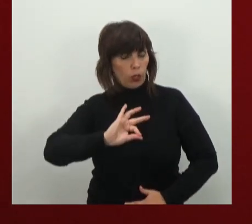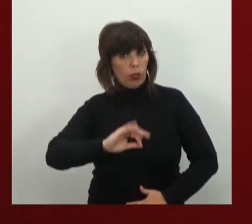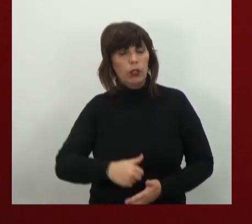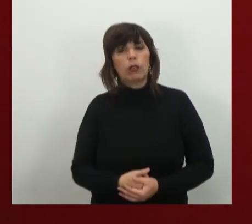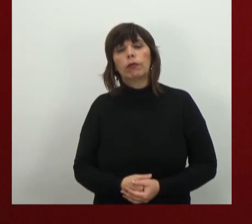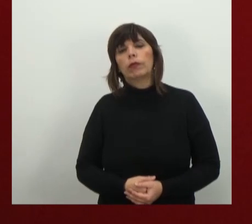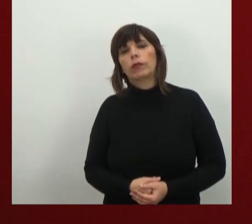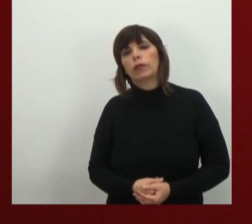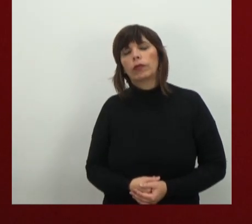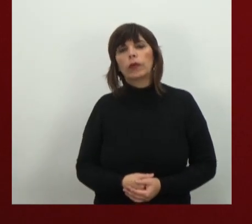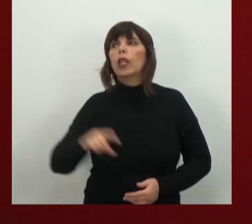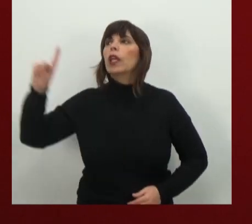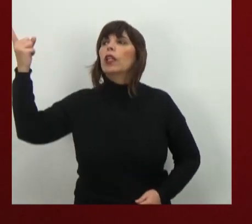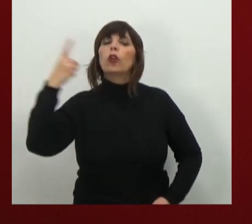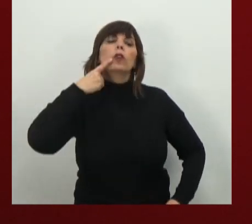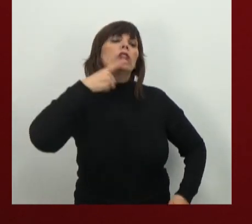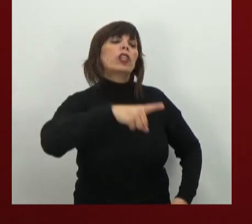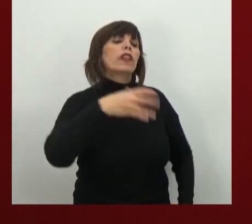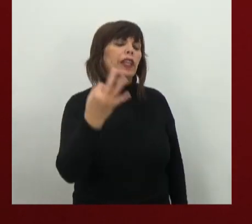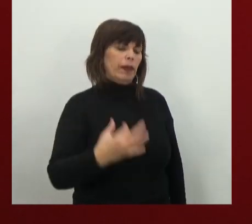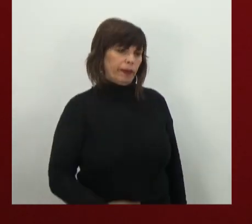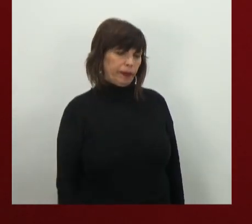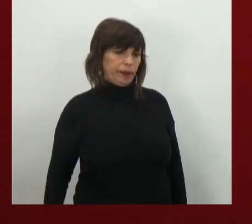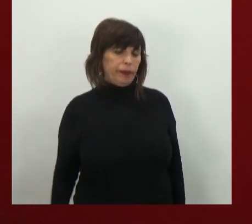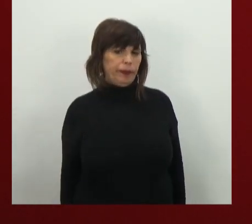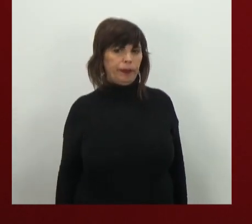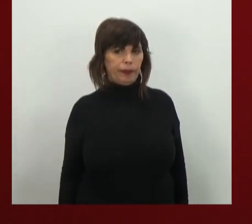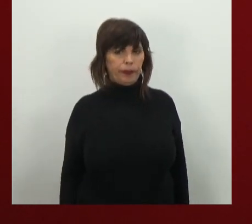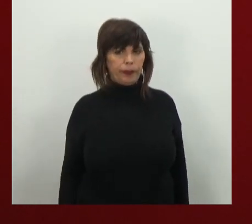Quiero que sepas que la orden divina es así. Atención.